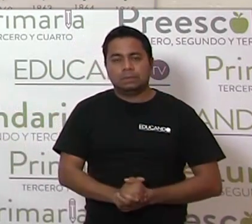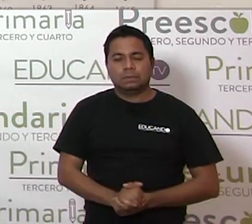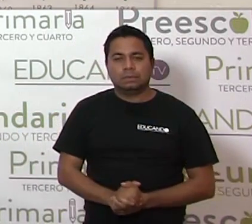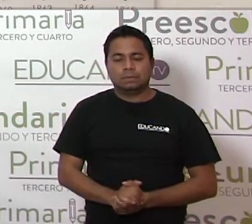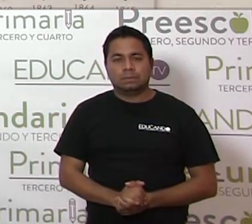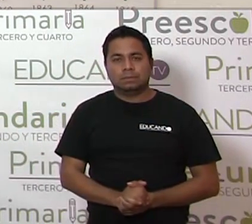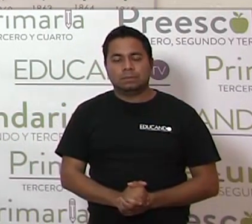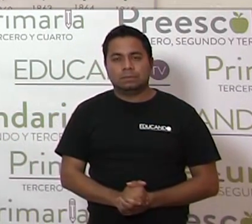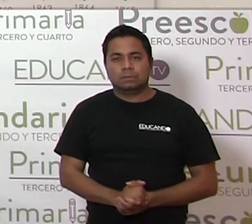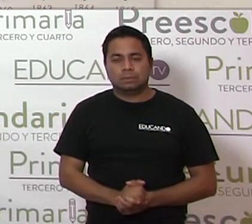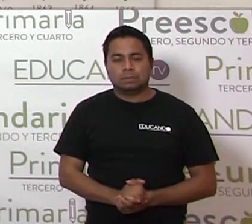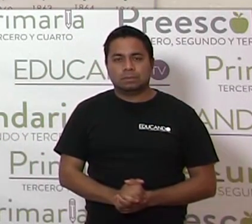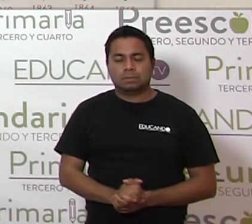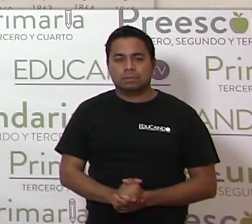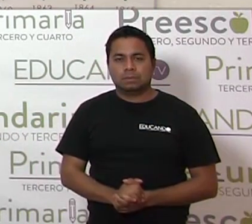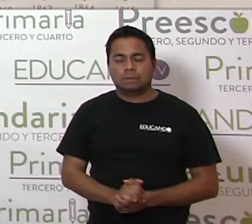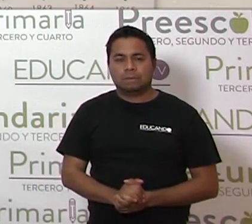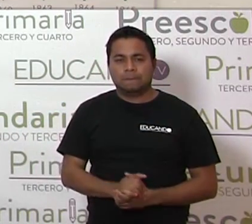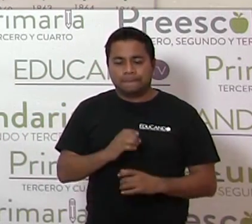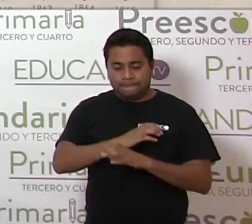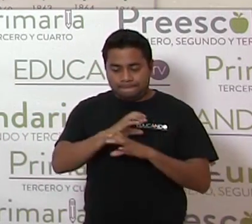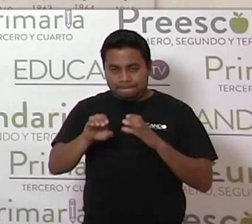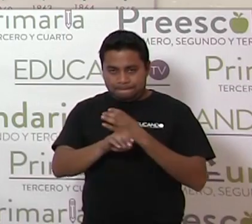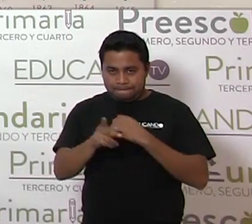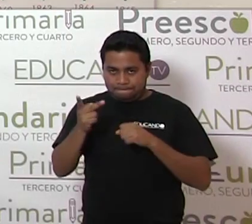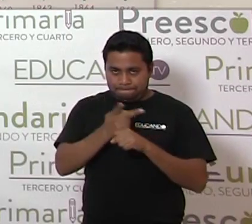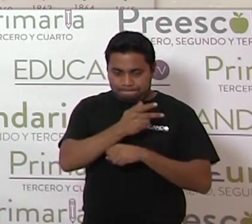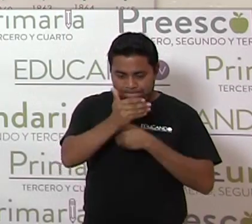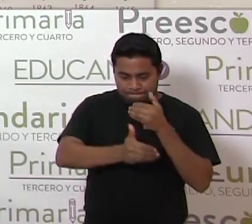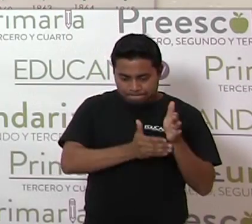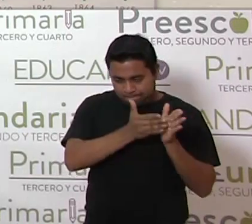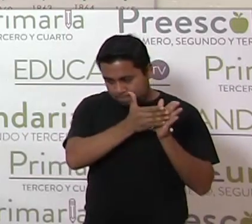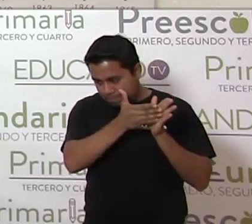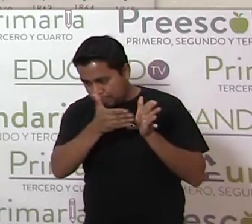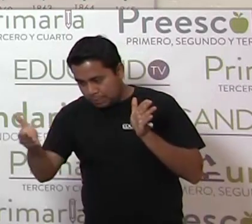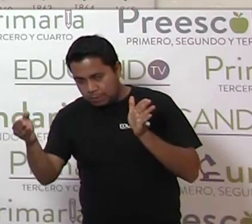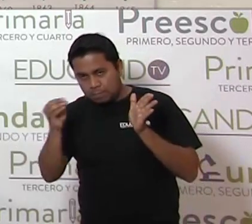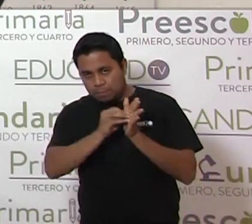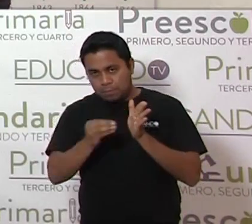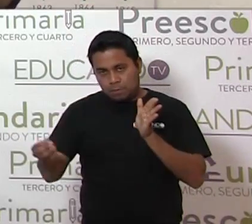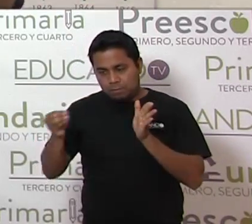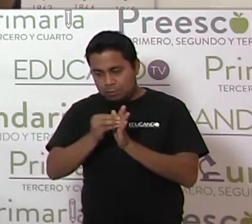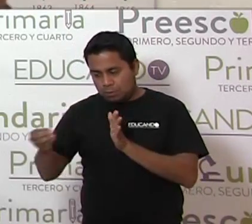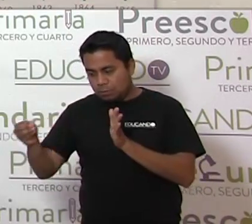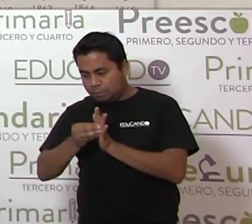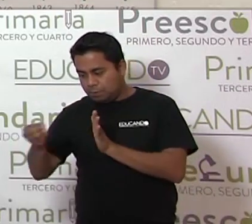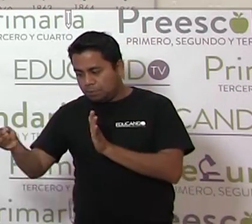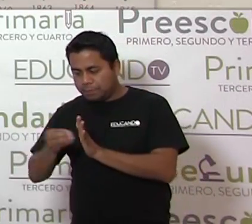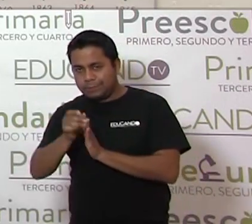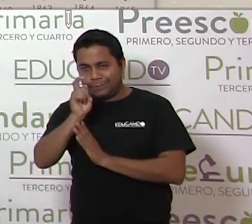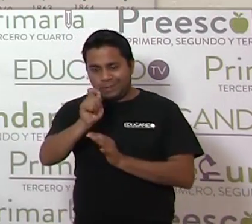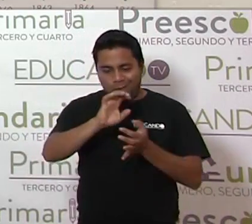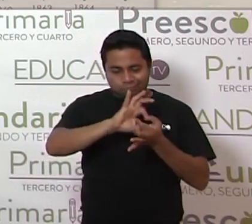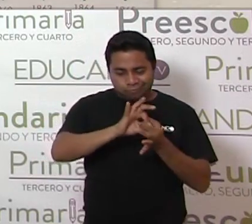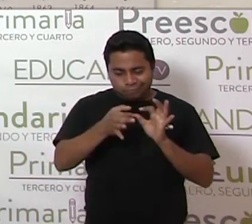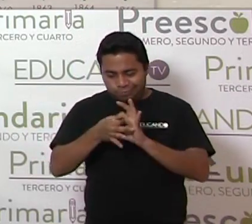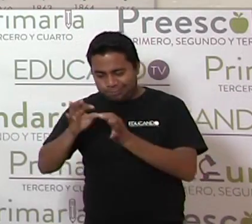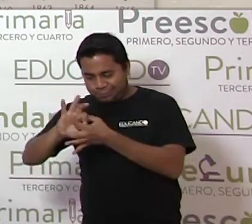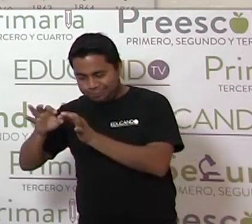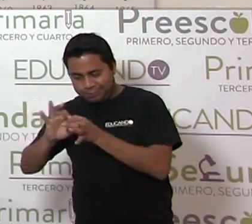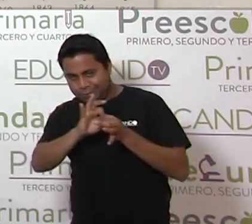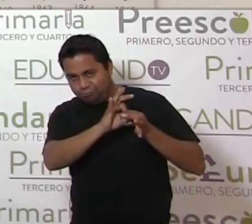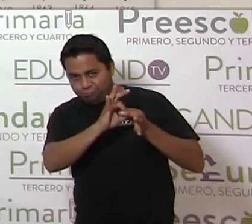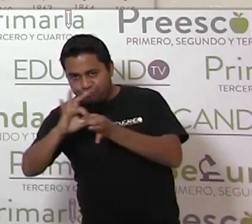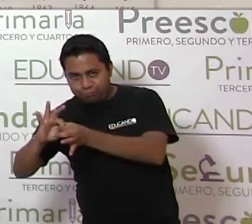los hechos que van a estar en el proceso van a ser unos después de otro. Siempre,